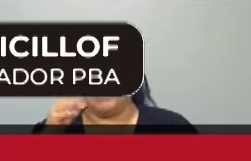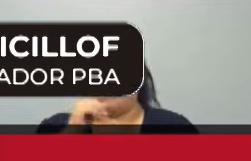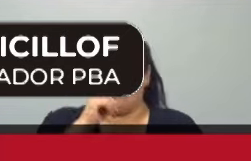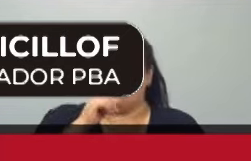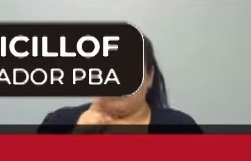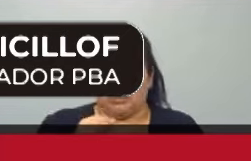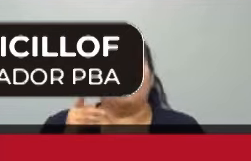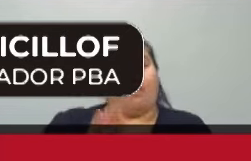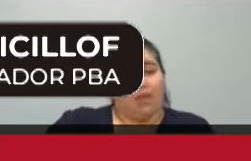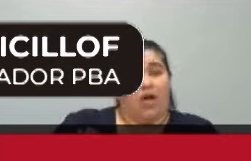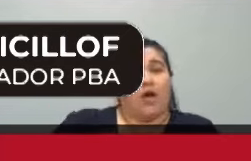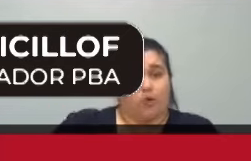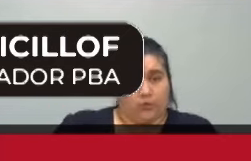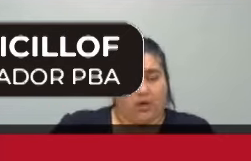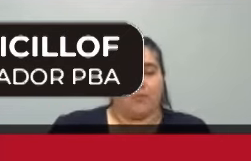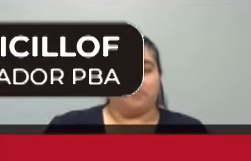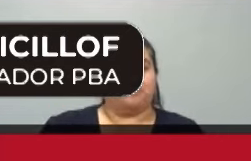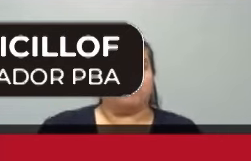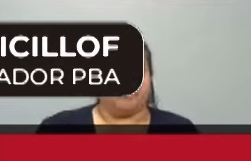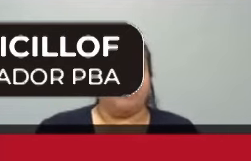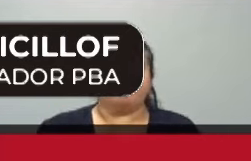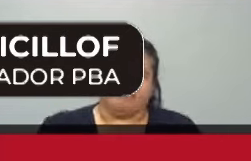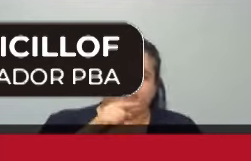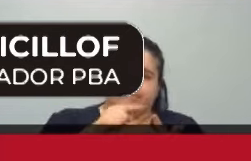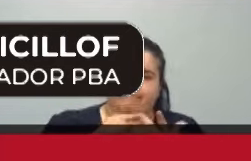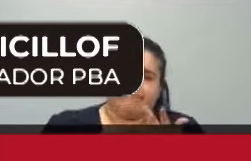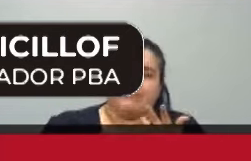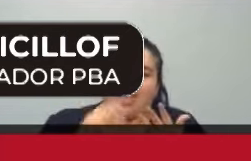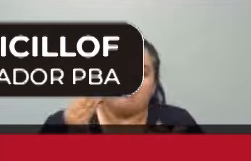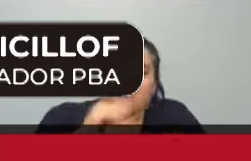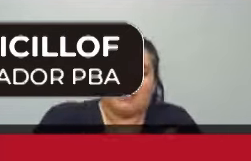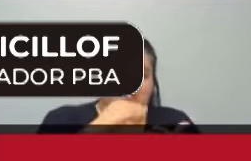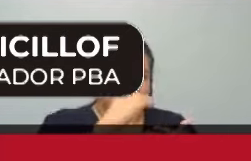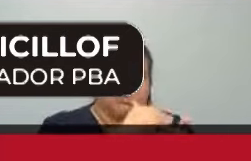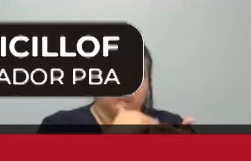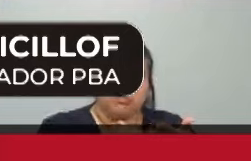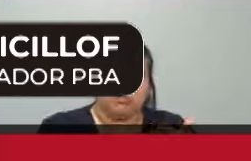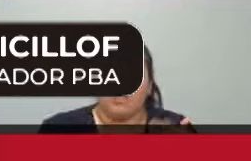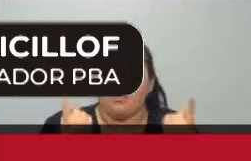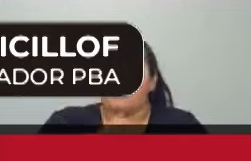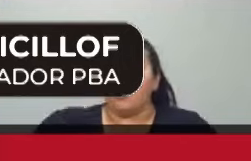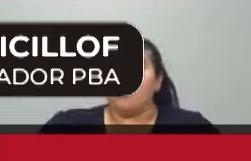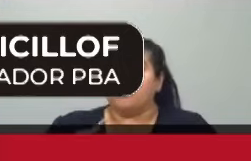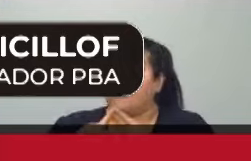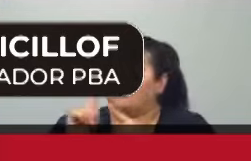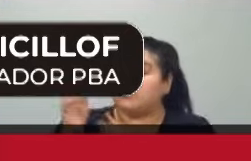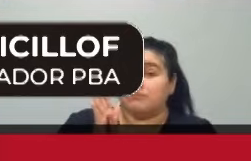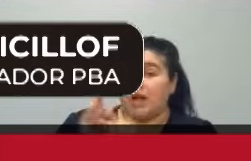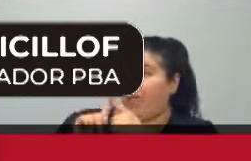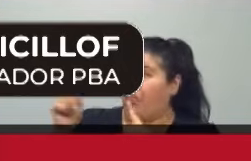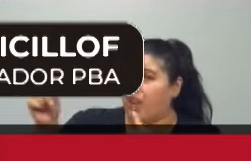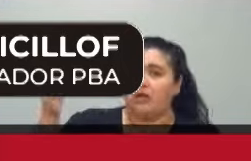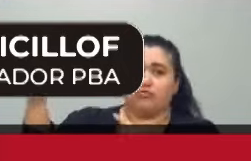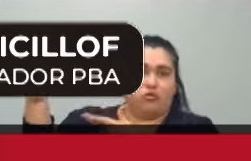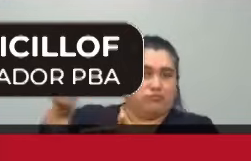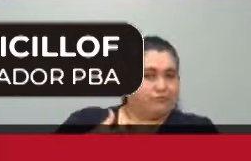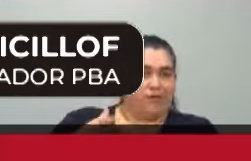de una deuda que tiene que ver con estos y varios más renglones de recursos directos. A eso